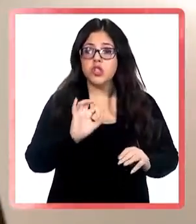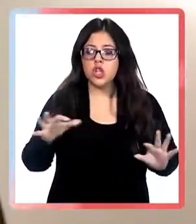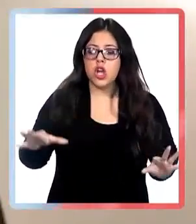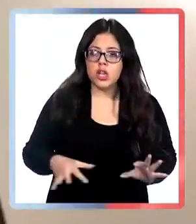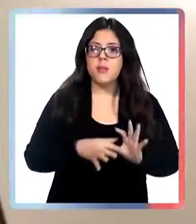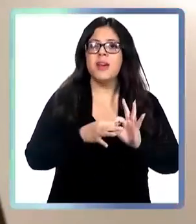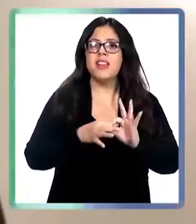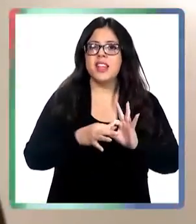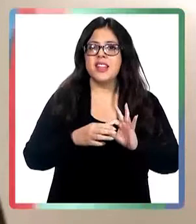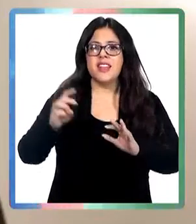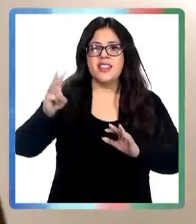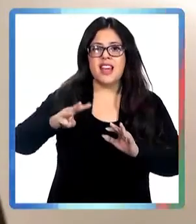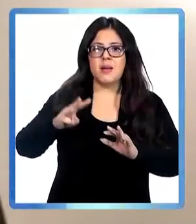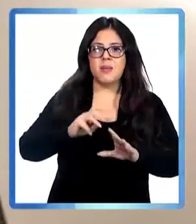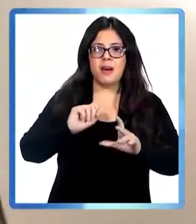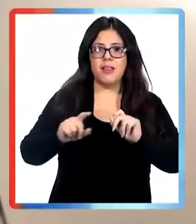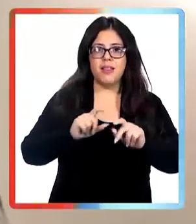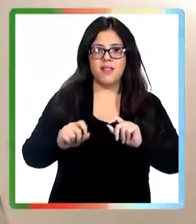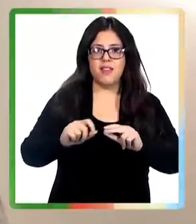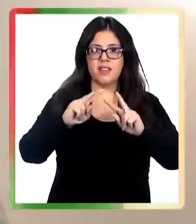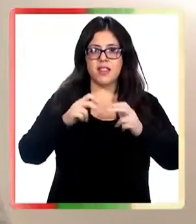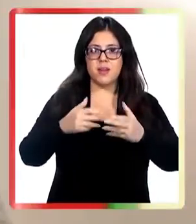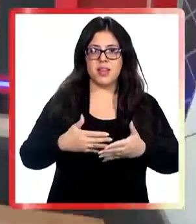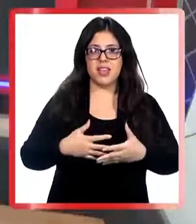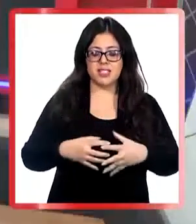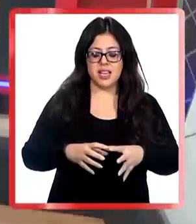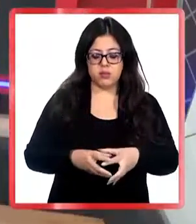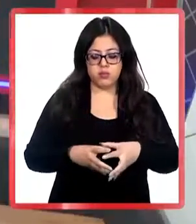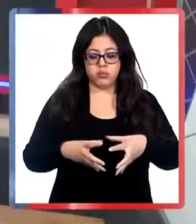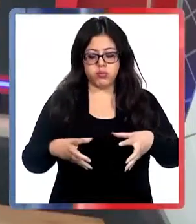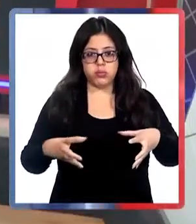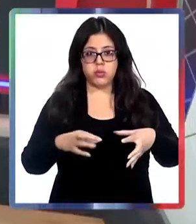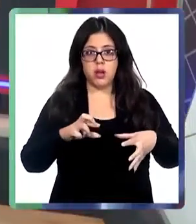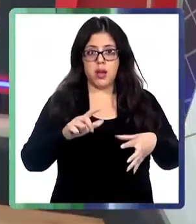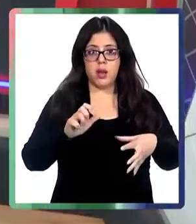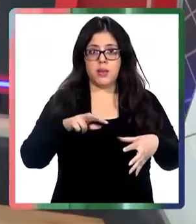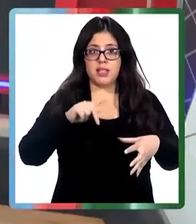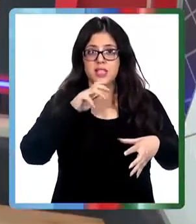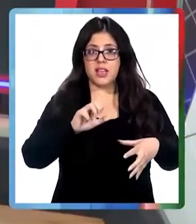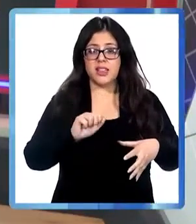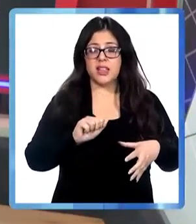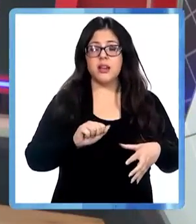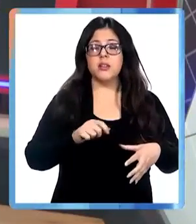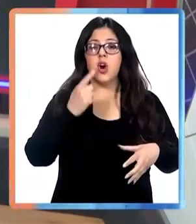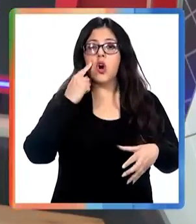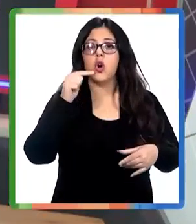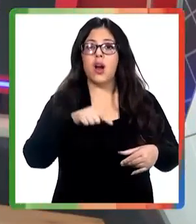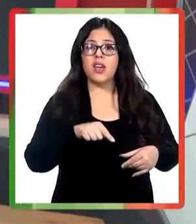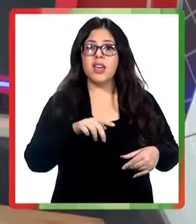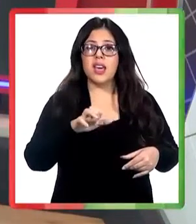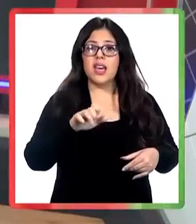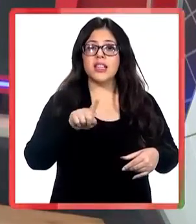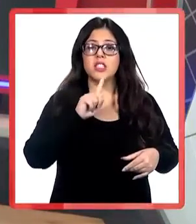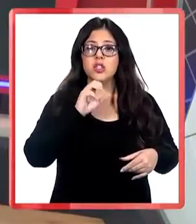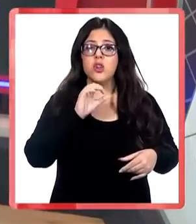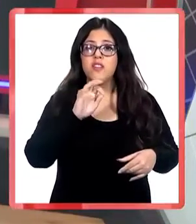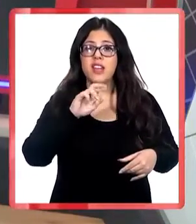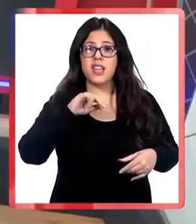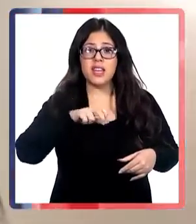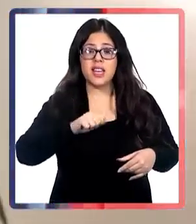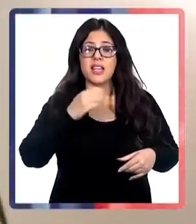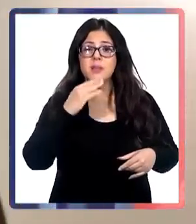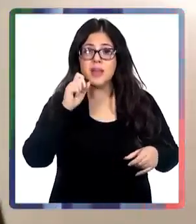que haya heredado de su mamá a través de la placenta. Esta enfermedad, la tosferina, aparte produce otro tipo de enfermedades,